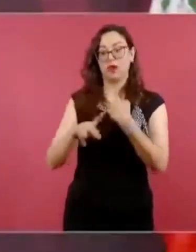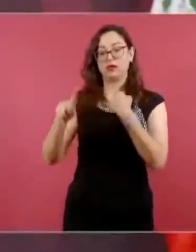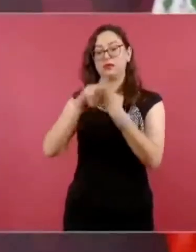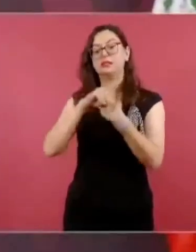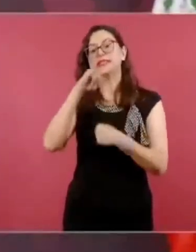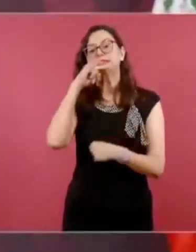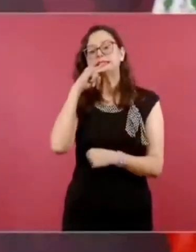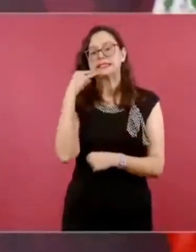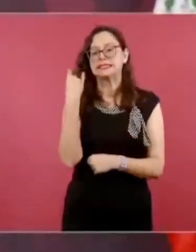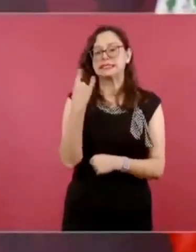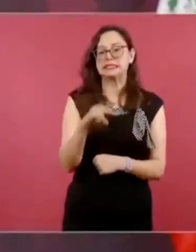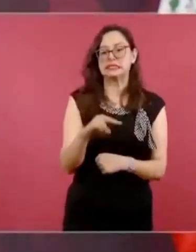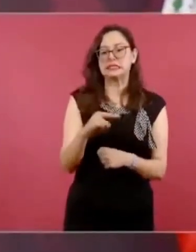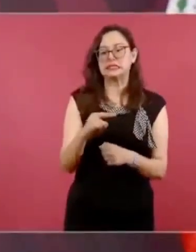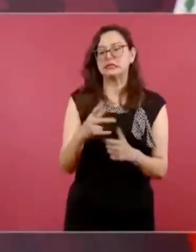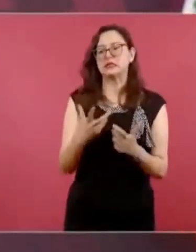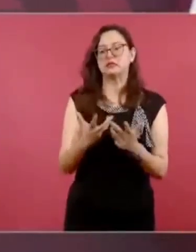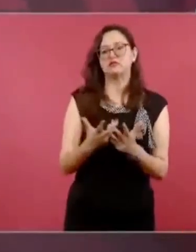los